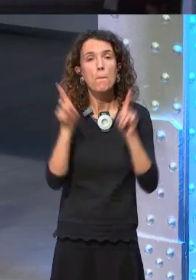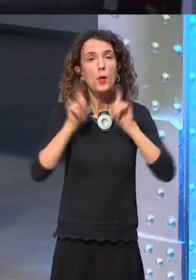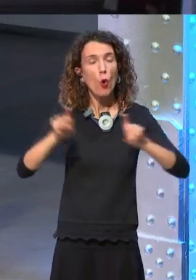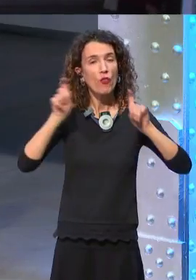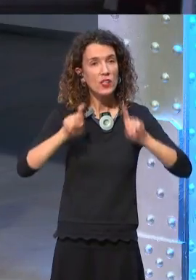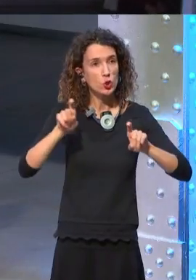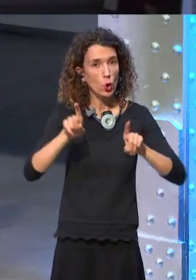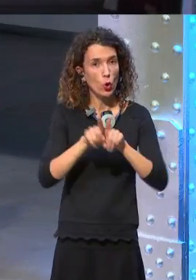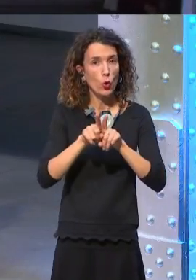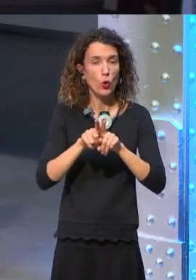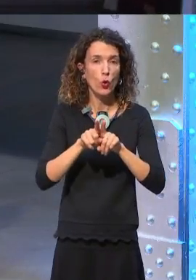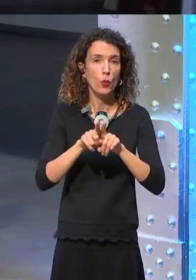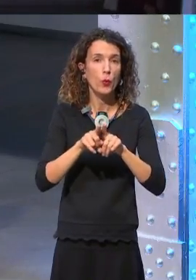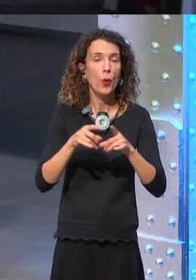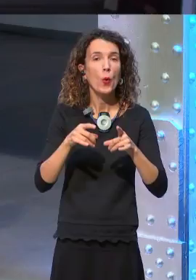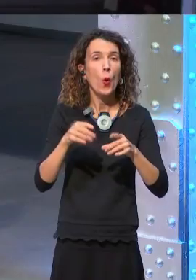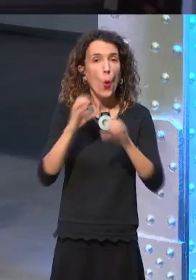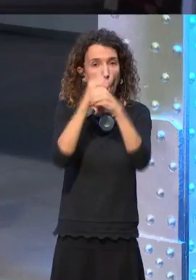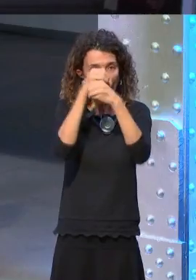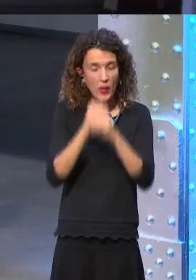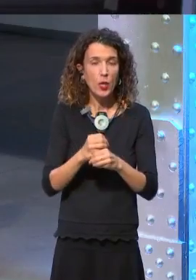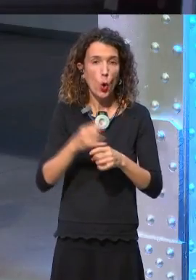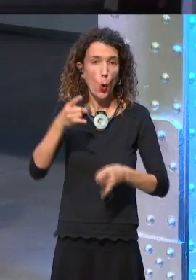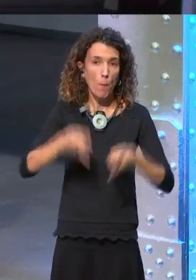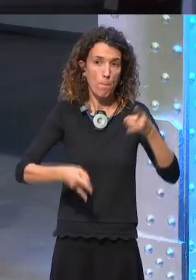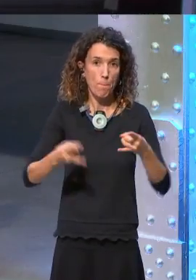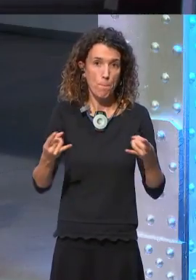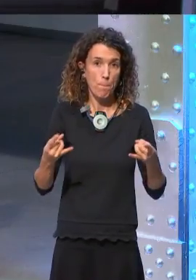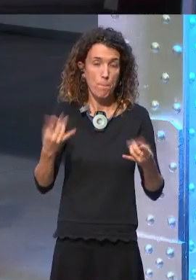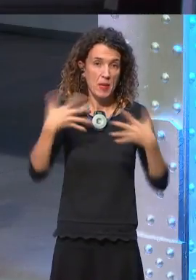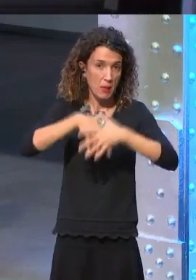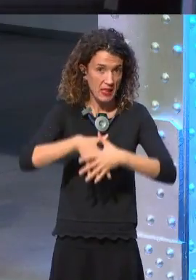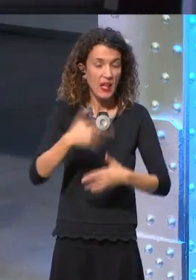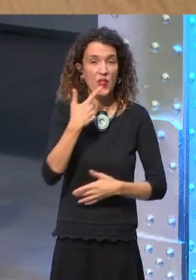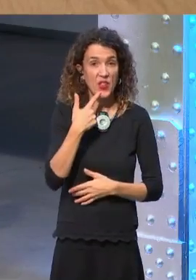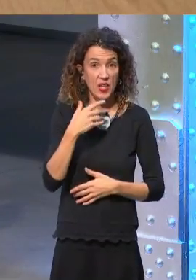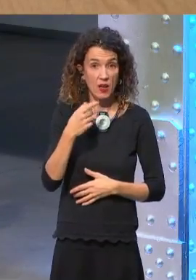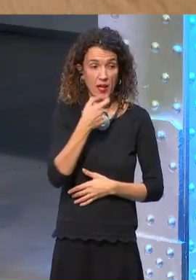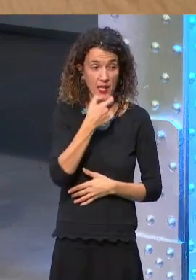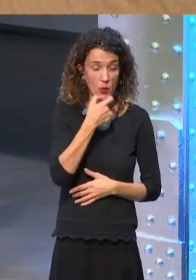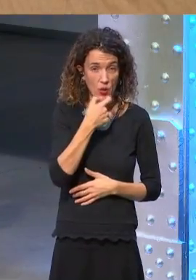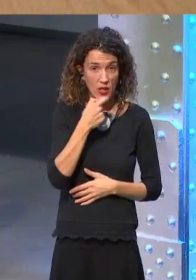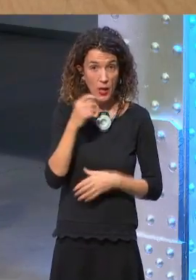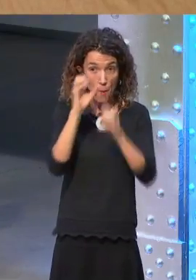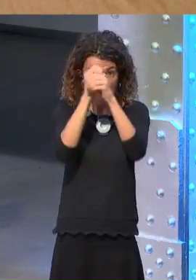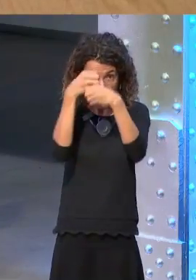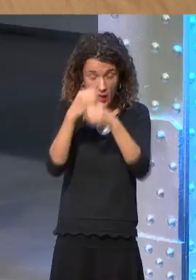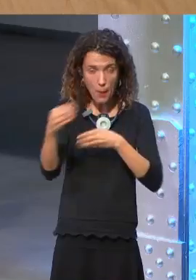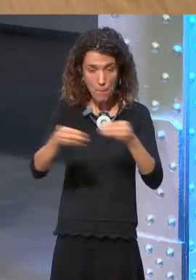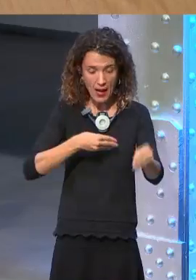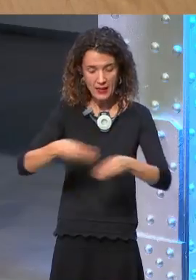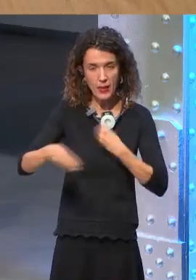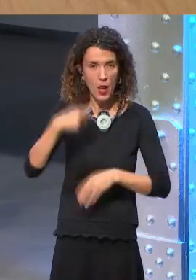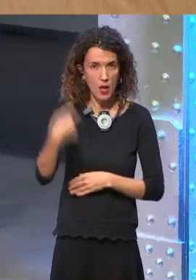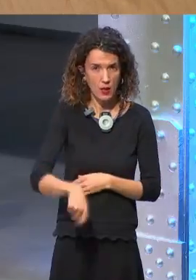de biomimética en el Reino Unido que decía que en la biología los materiales